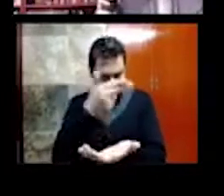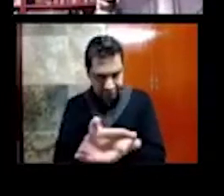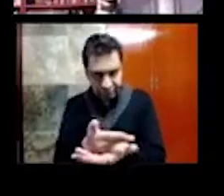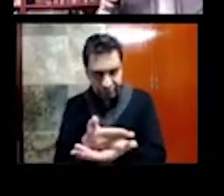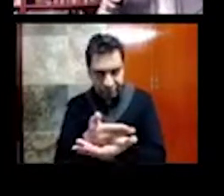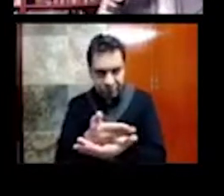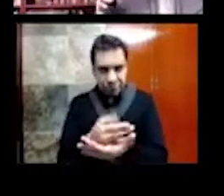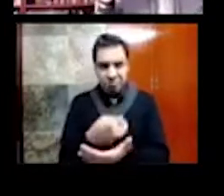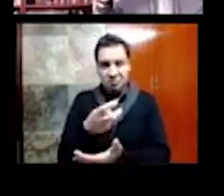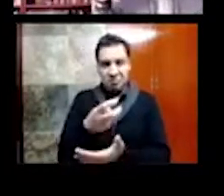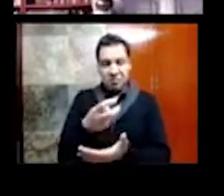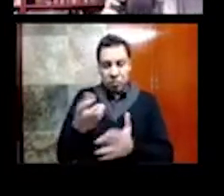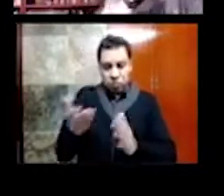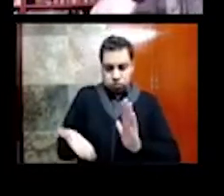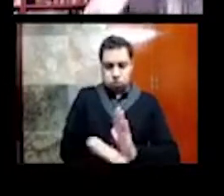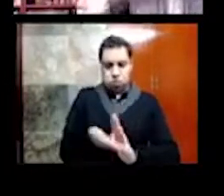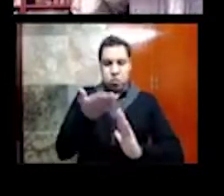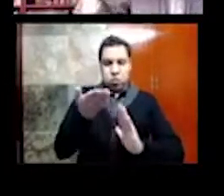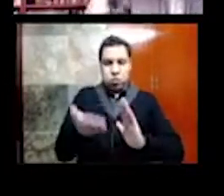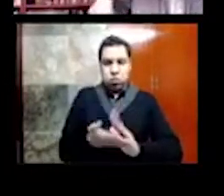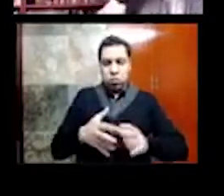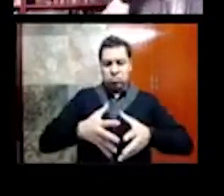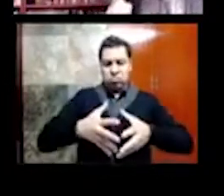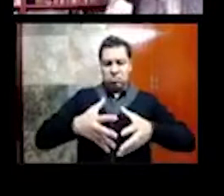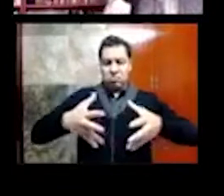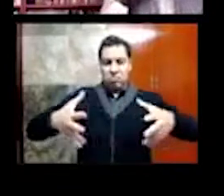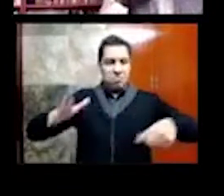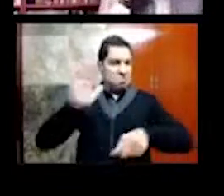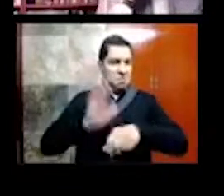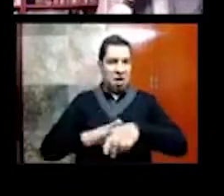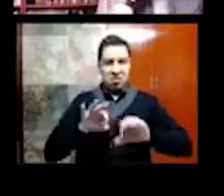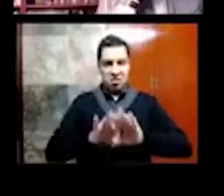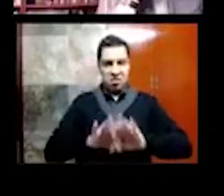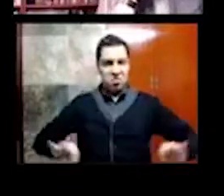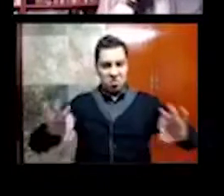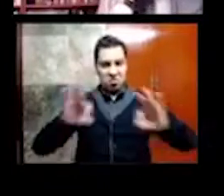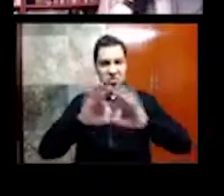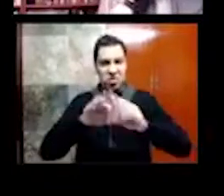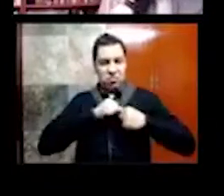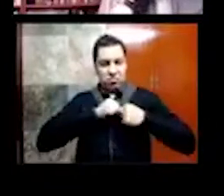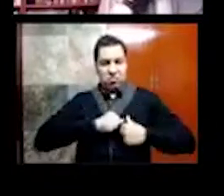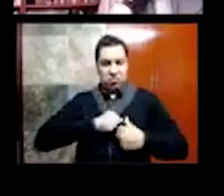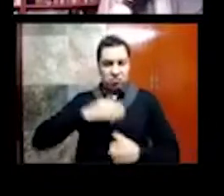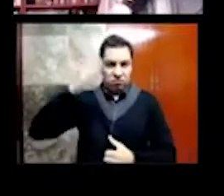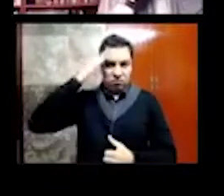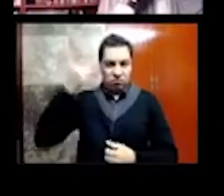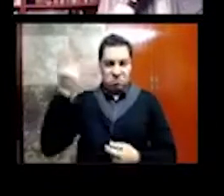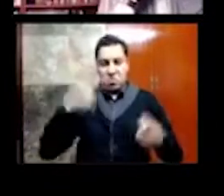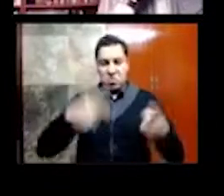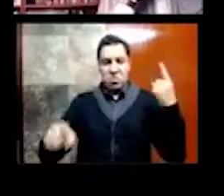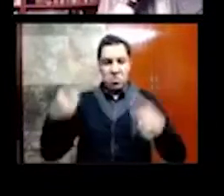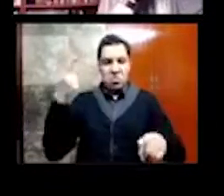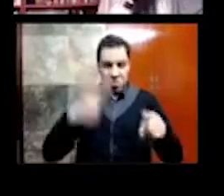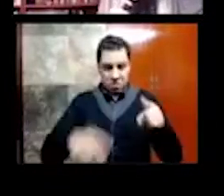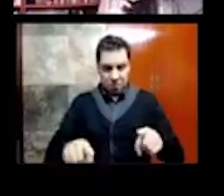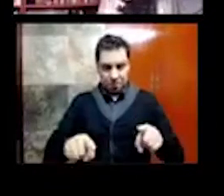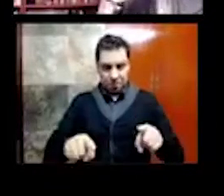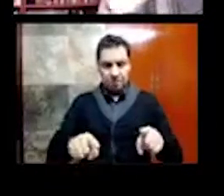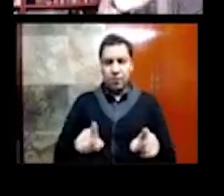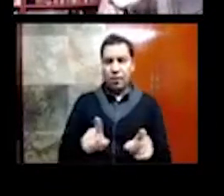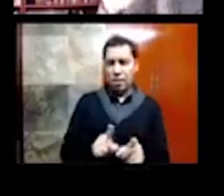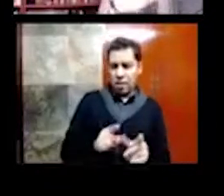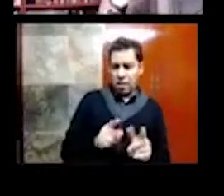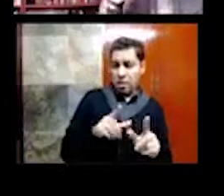elevado topográficamente del nivel medio del territorio que domina. La ciudad de Tula tiene un control